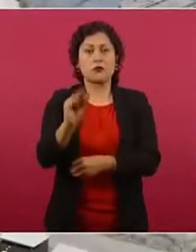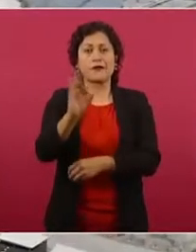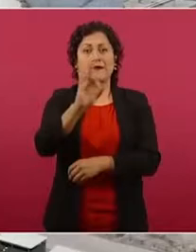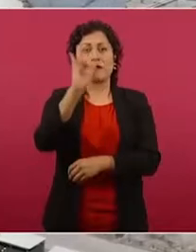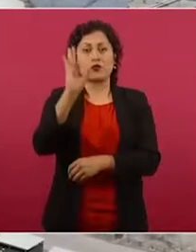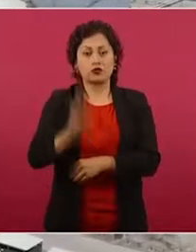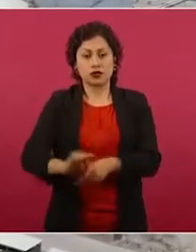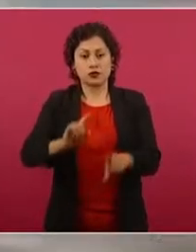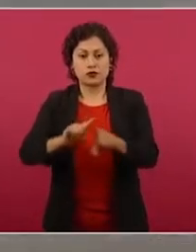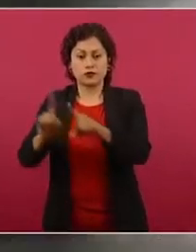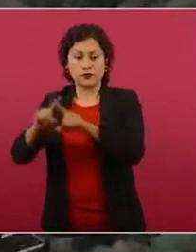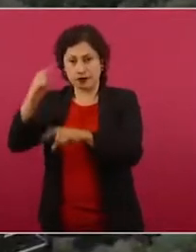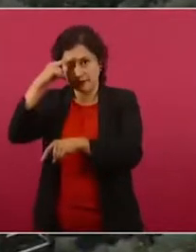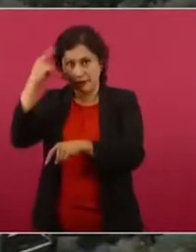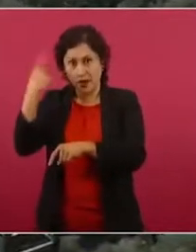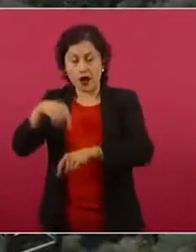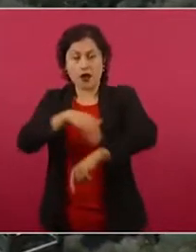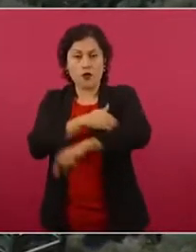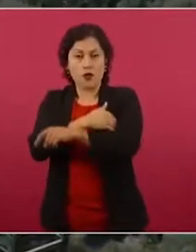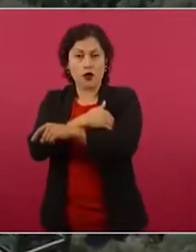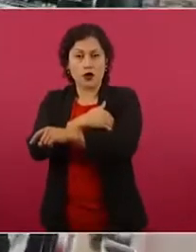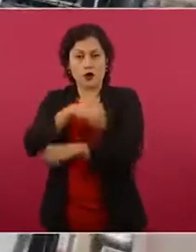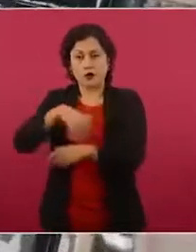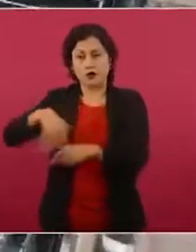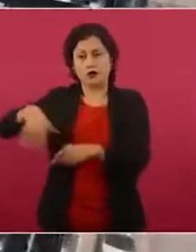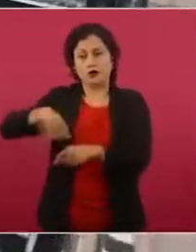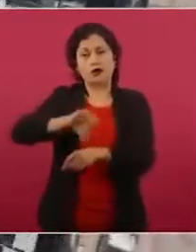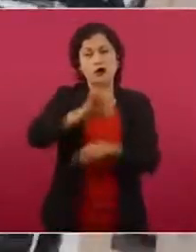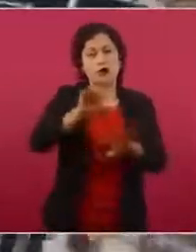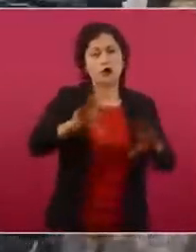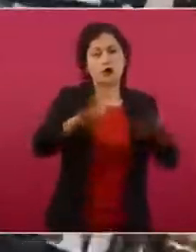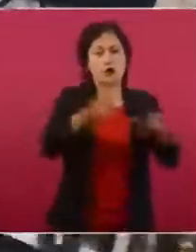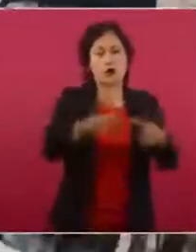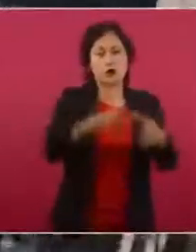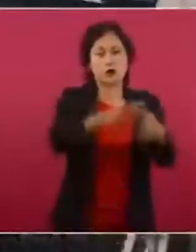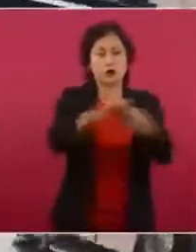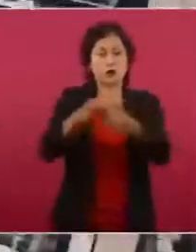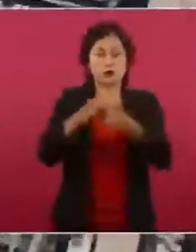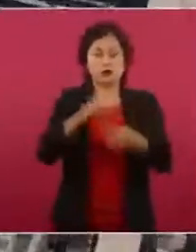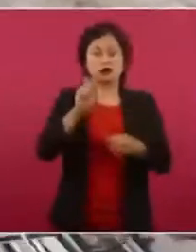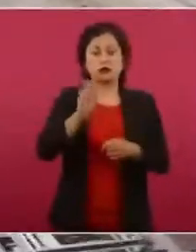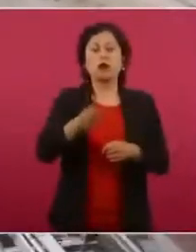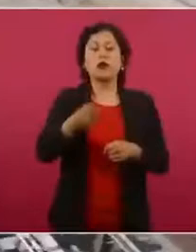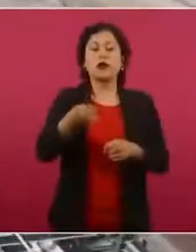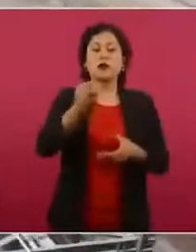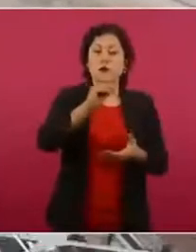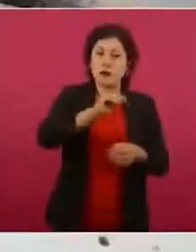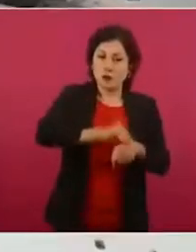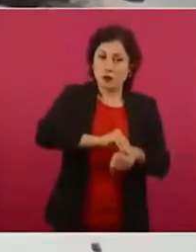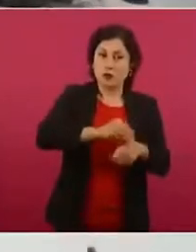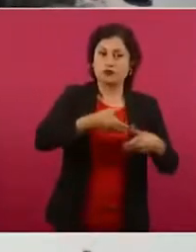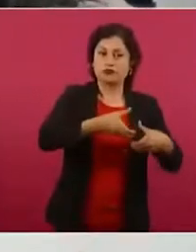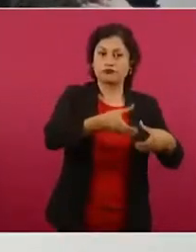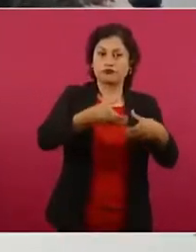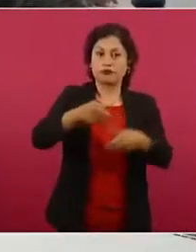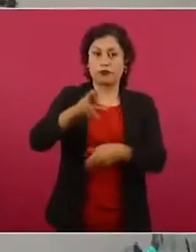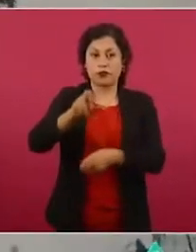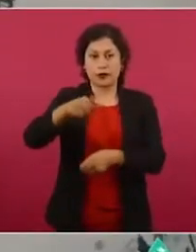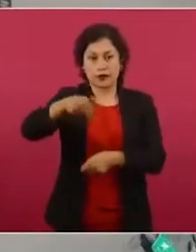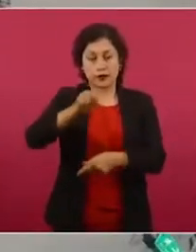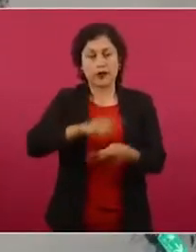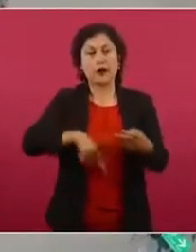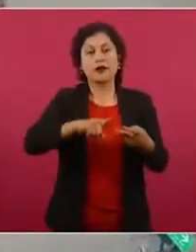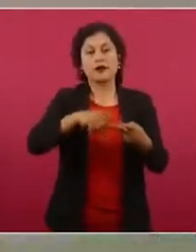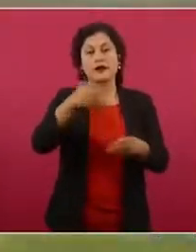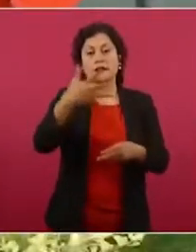mochetas en almacenamiento. Y en los servicios de integración, se avanza en el rack central y en la instalación de tuberías en los diversos racks, así como en las 5